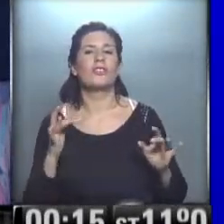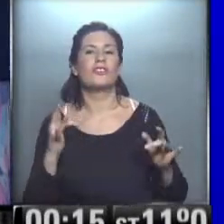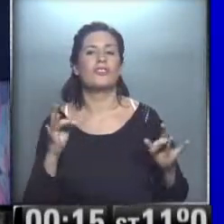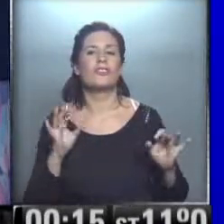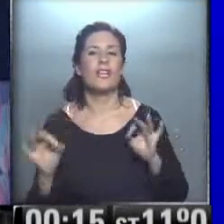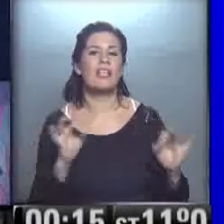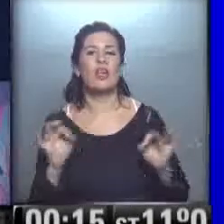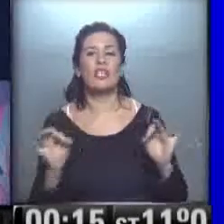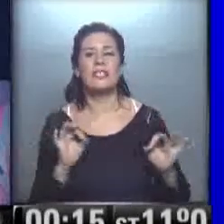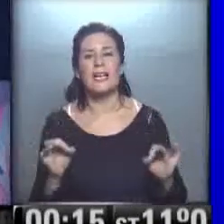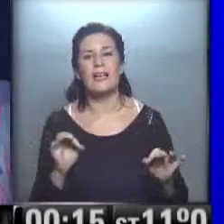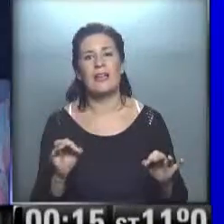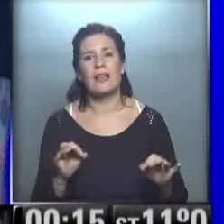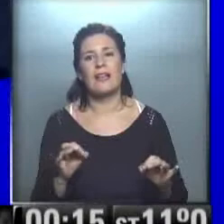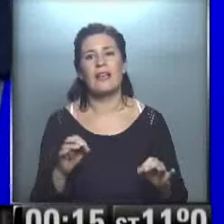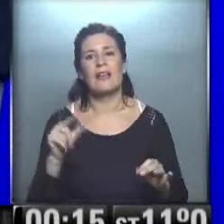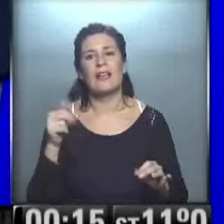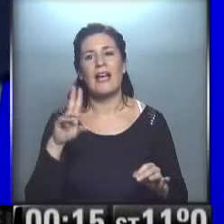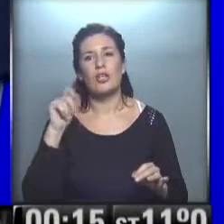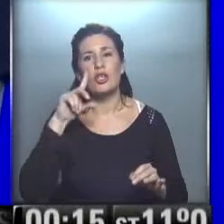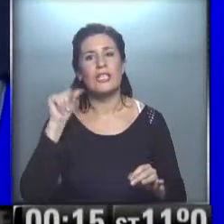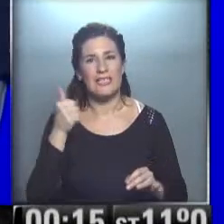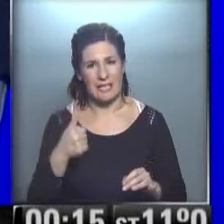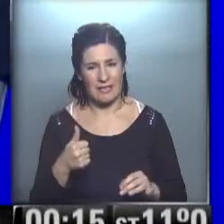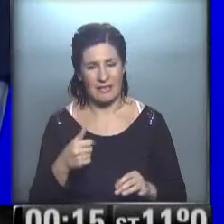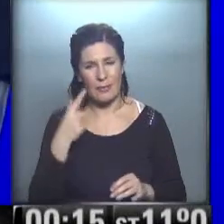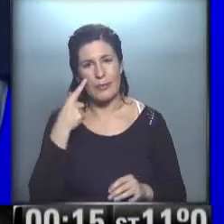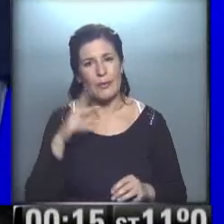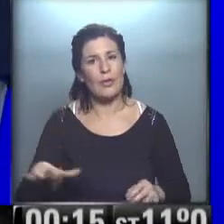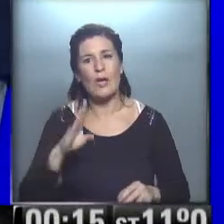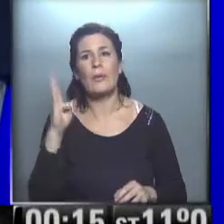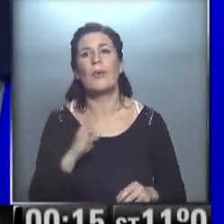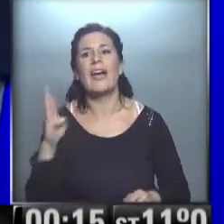la ciudad buenos aire de barraca san telmo por esa zona que va a estar presentando su nuevo disco